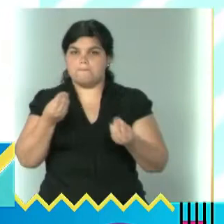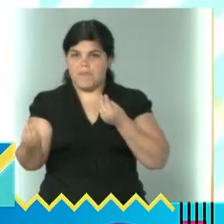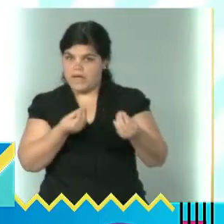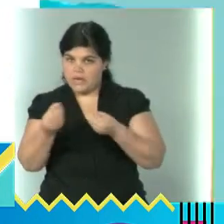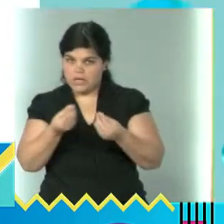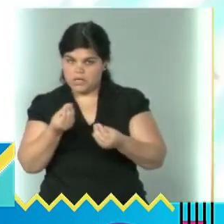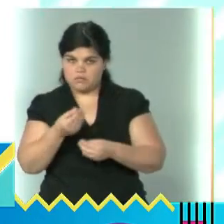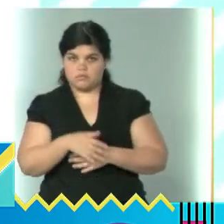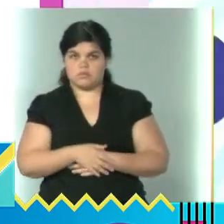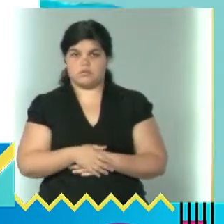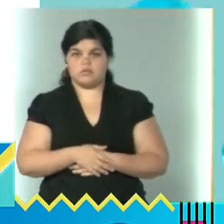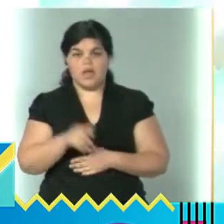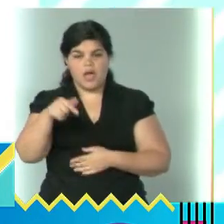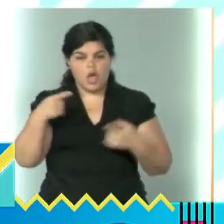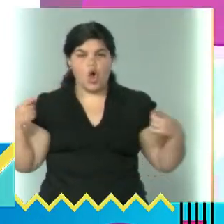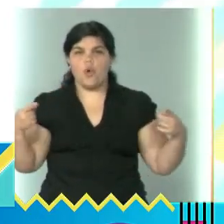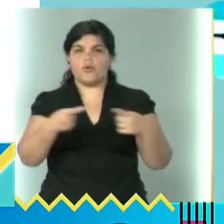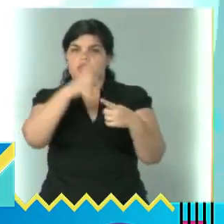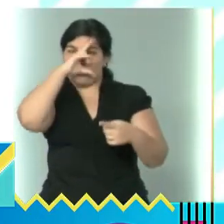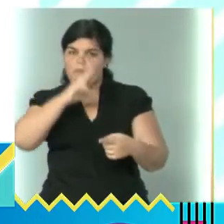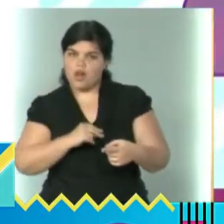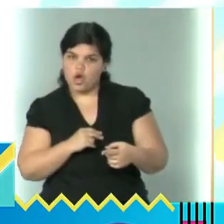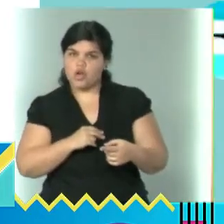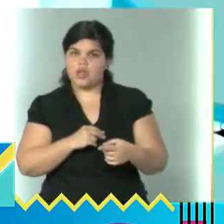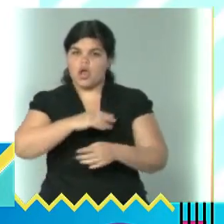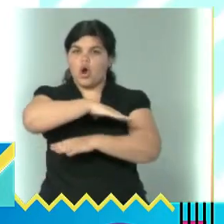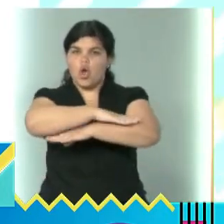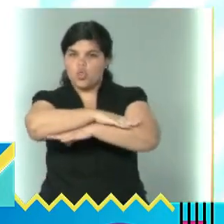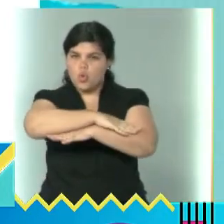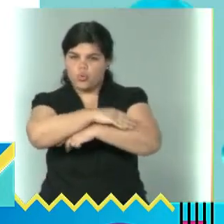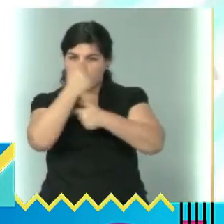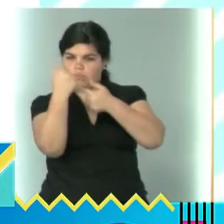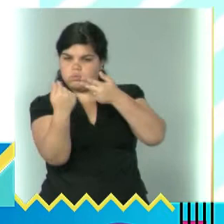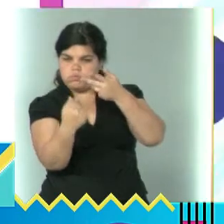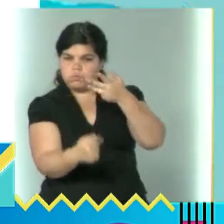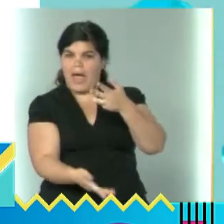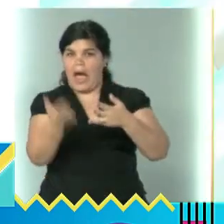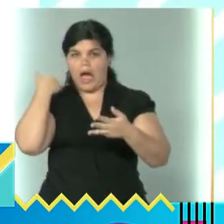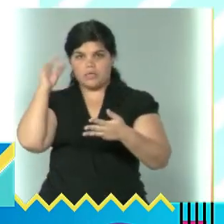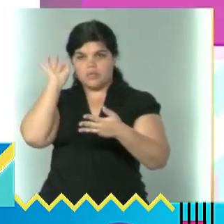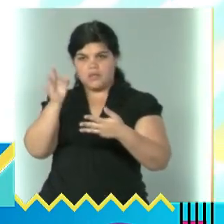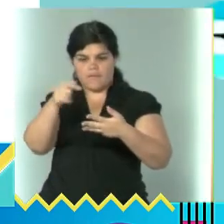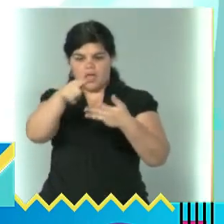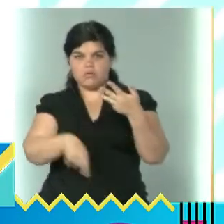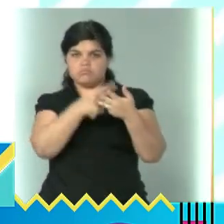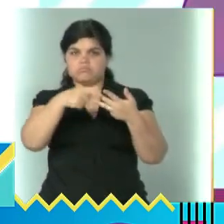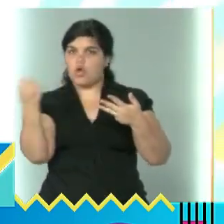para sostener objetivos, valores, modelos, comportamientos que hemos creído valiosos y que